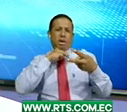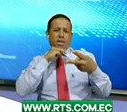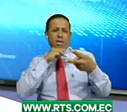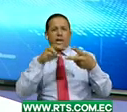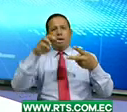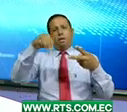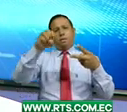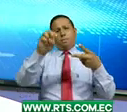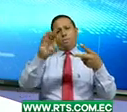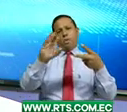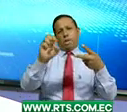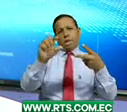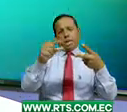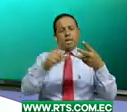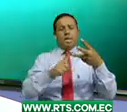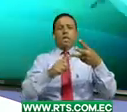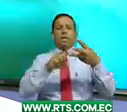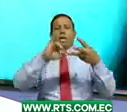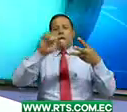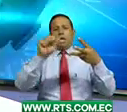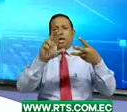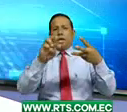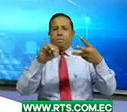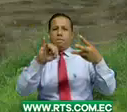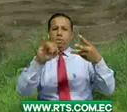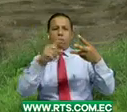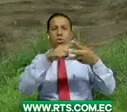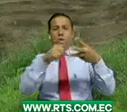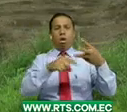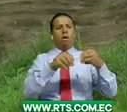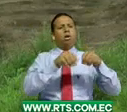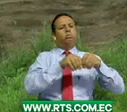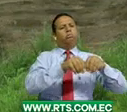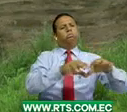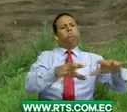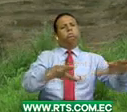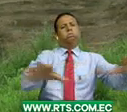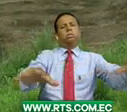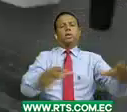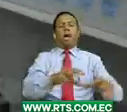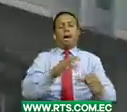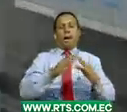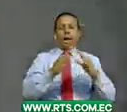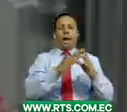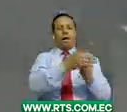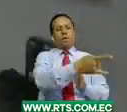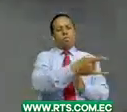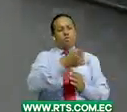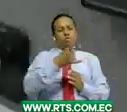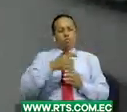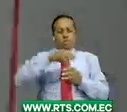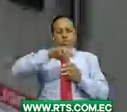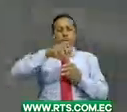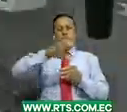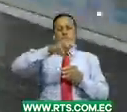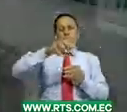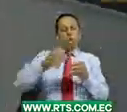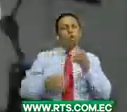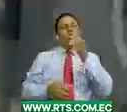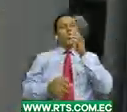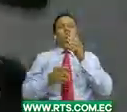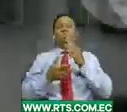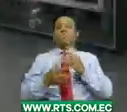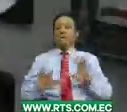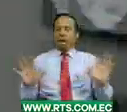normalidad el servicio de agua potable. A casi un mes desde el colapso del sistema eléctrico y electrónico del acueducto La